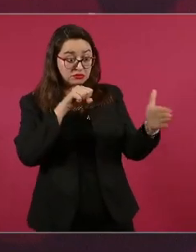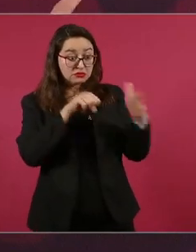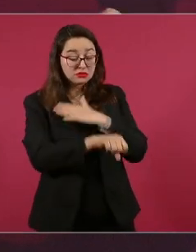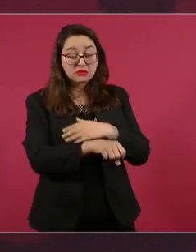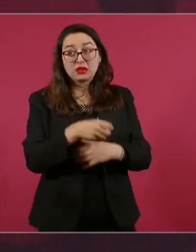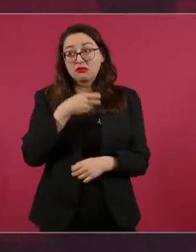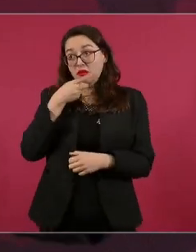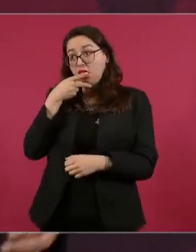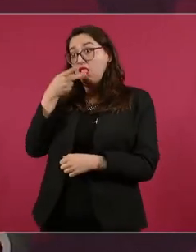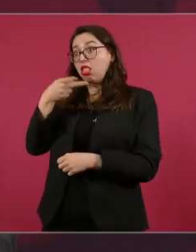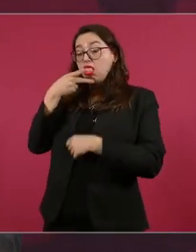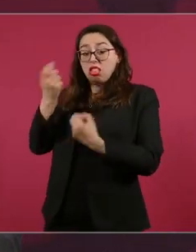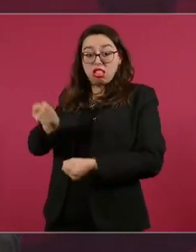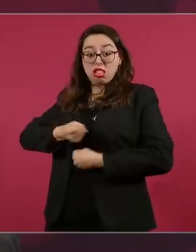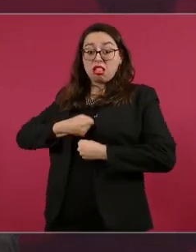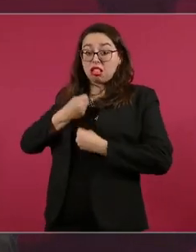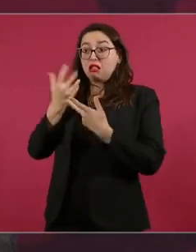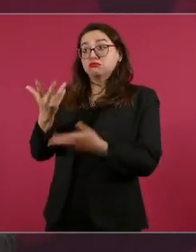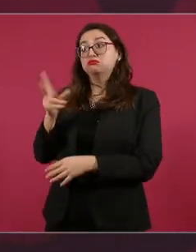todo.